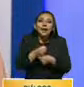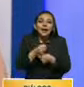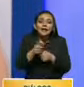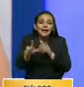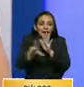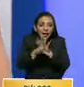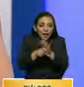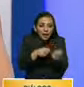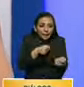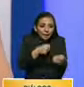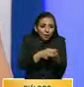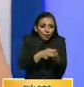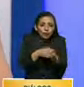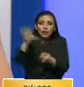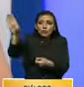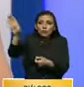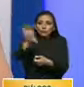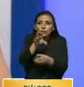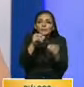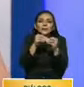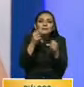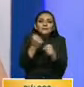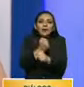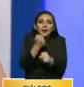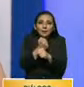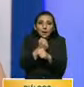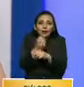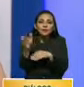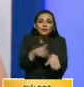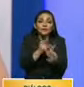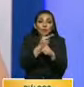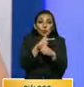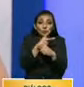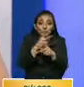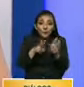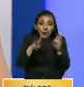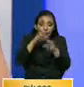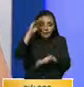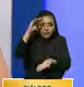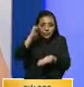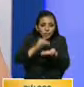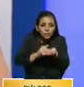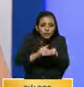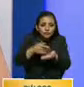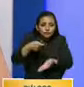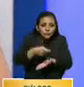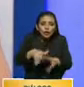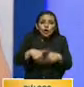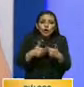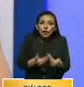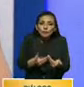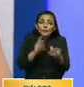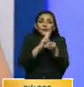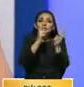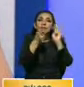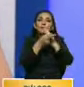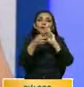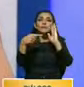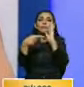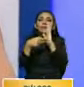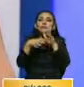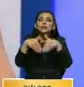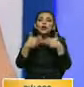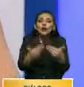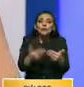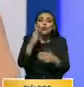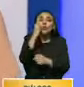atraer inversión que a la vez genera empleo. También bajando los costos de producción a través de la única reforma en materia tributaria que presentaré en